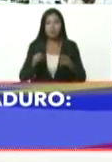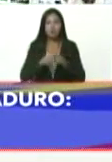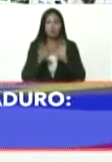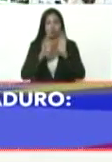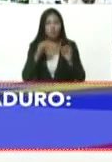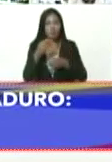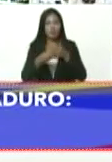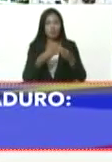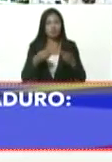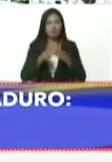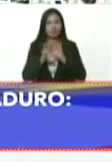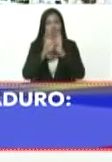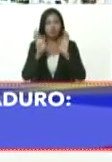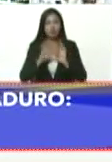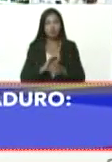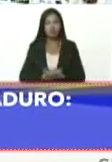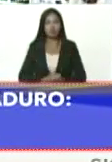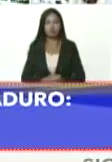hacer.